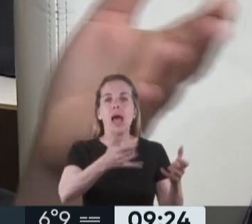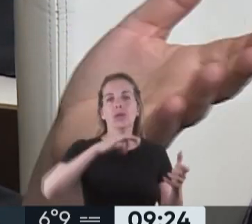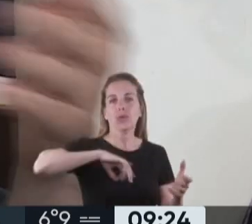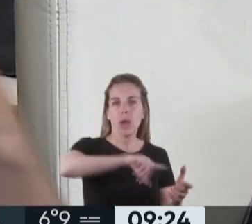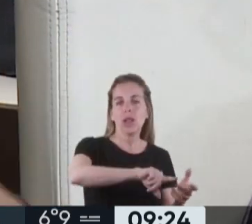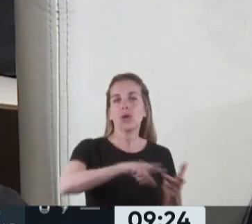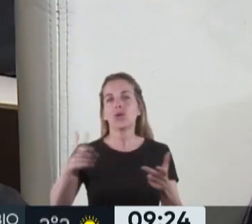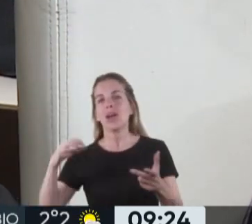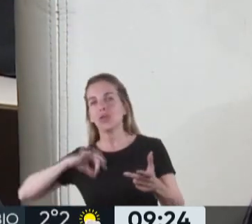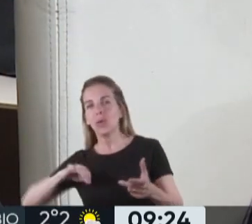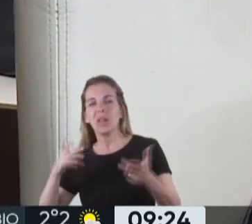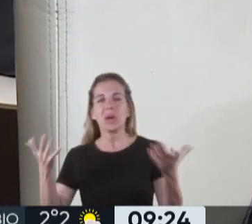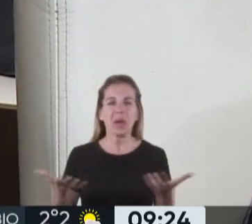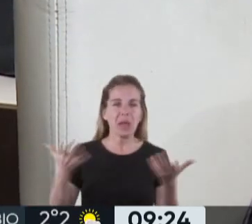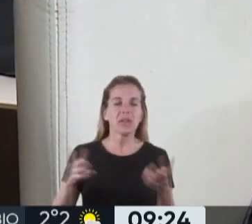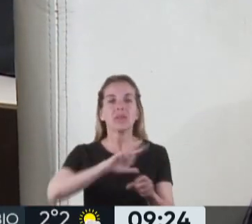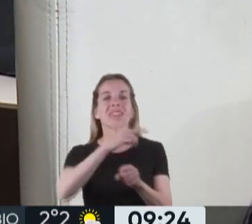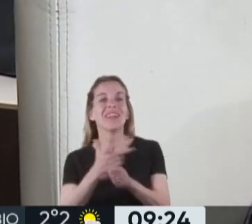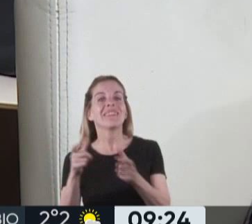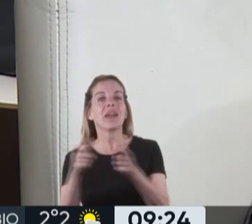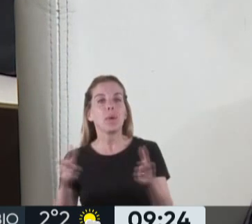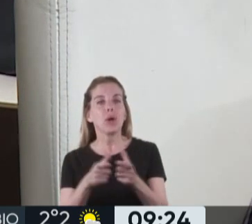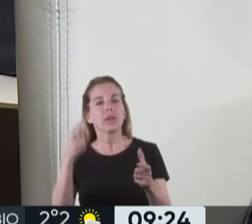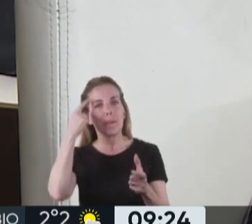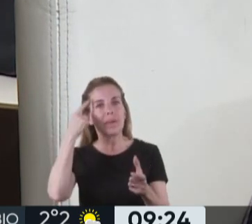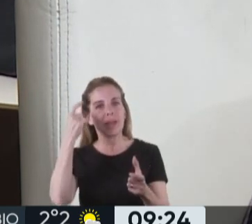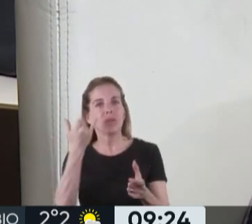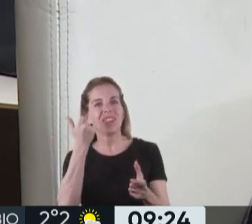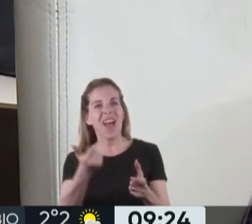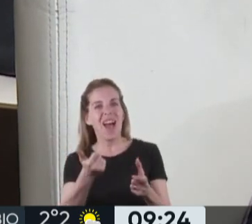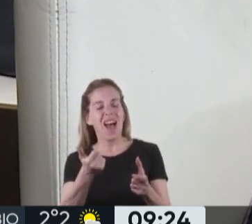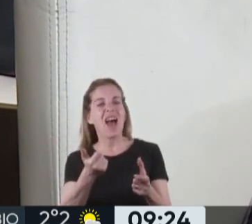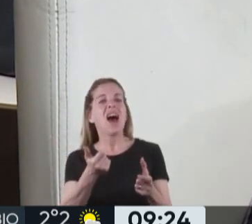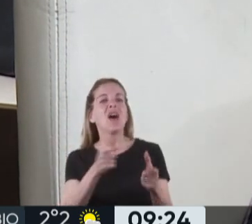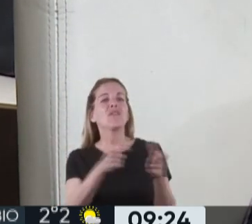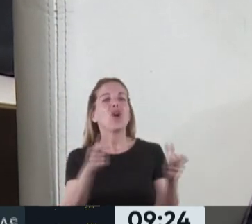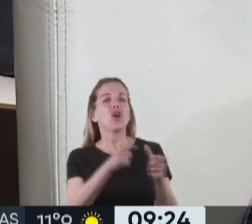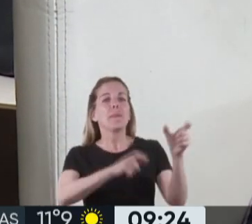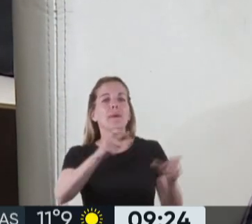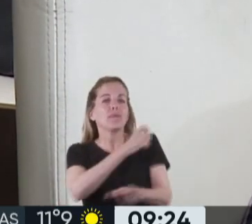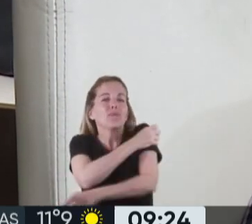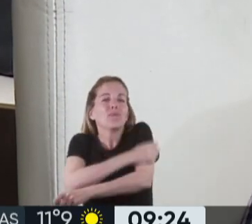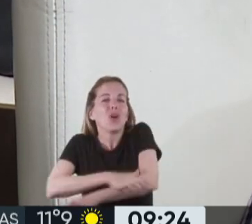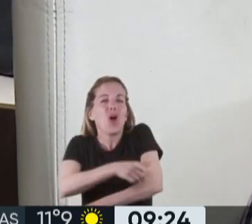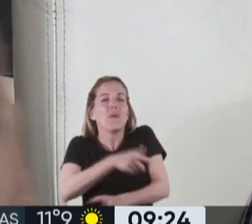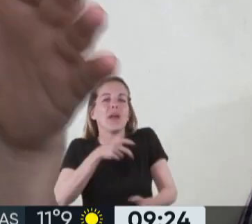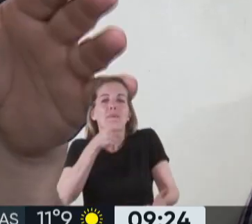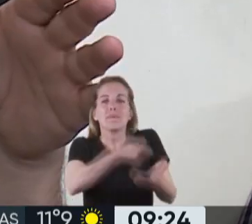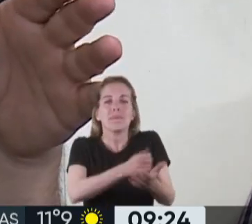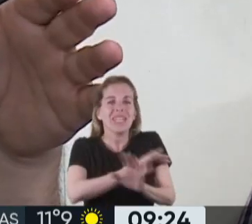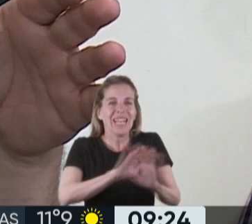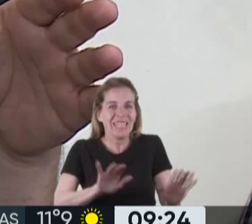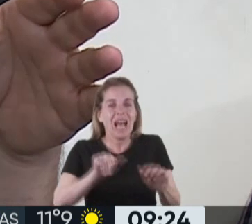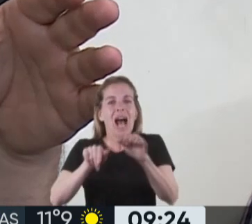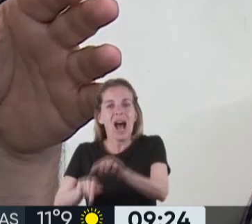cuarto sector, si tenemos en cuenta que ya se otorgó para los indigentes, es el de los jubilados, del que nadie está hablando hasta el momento. Y